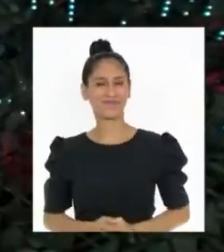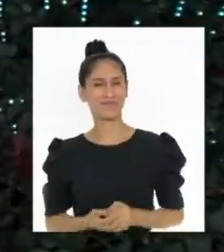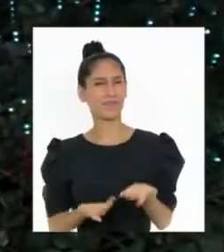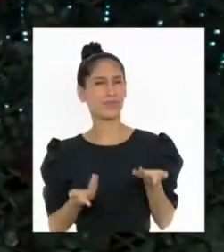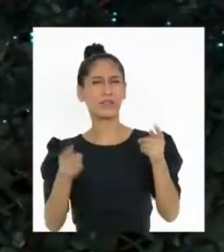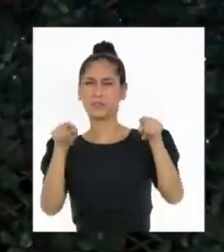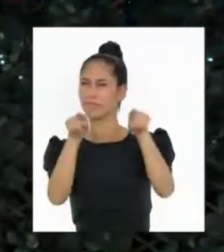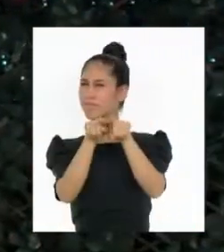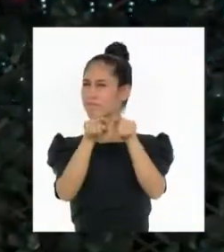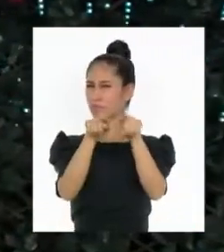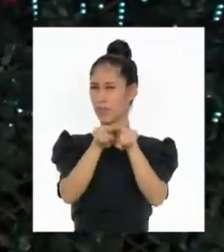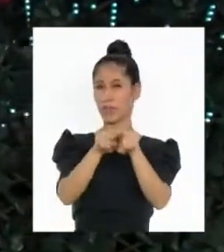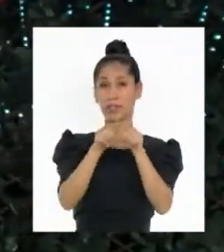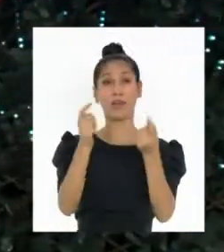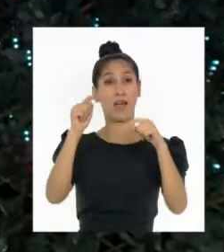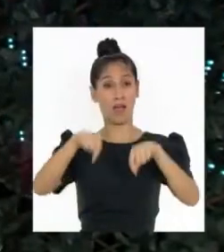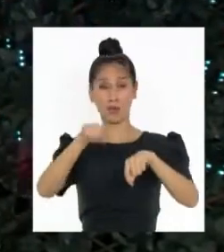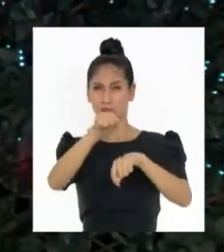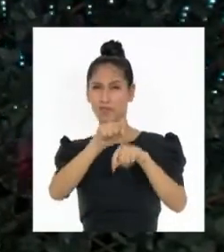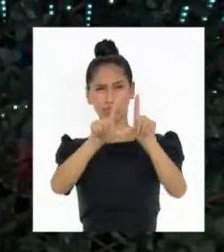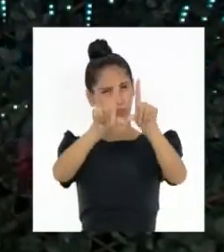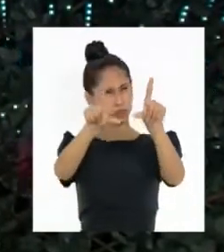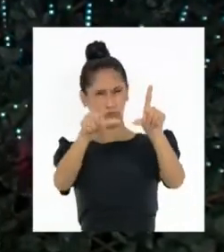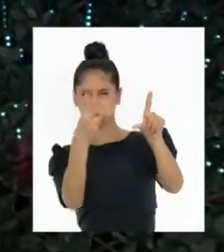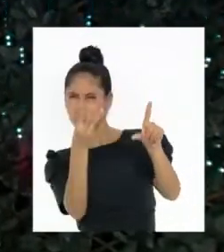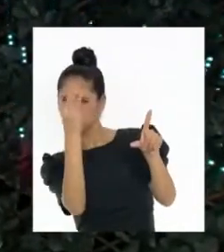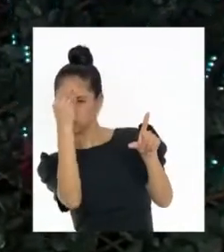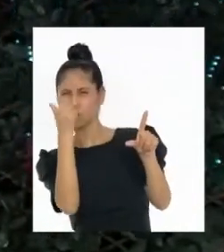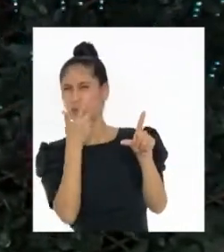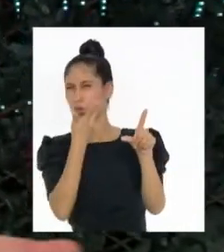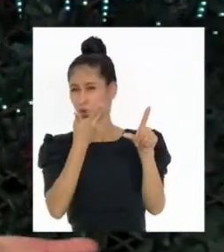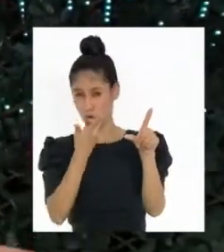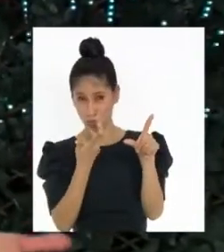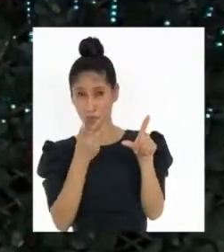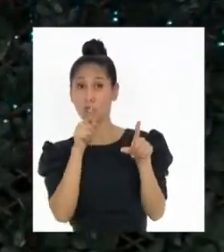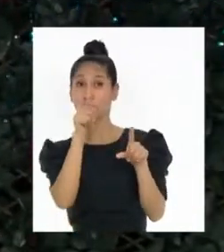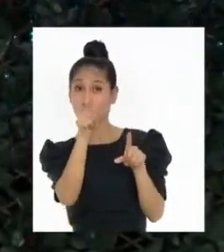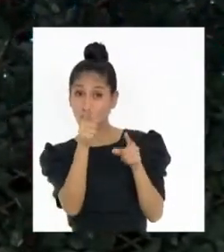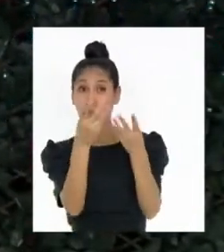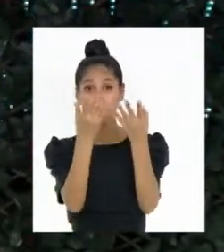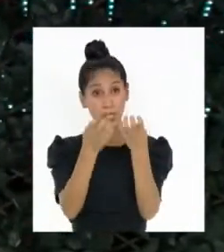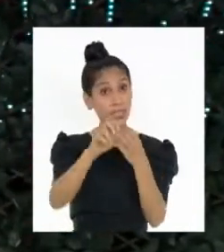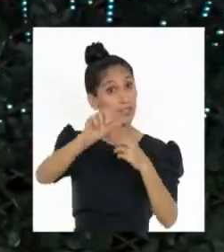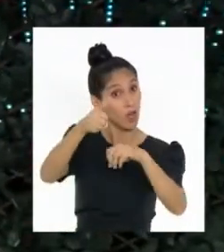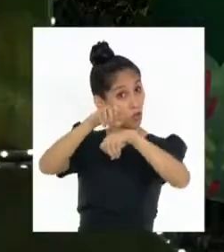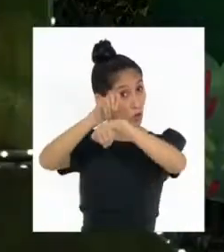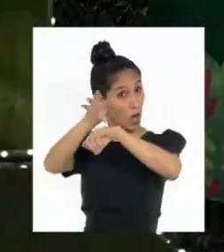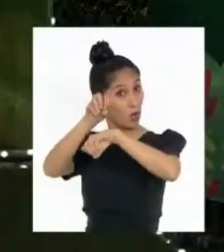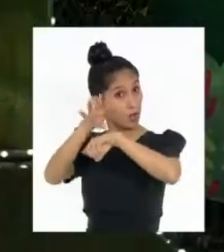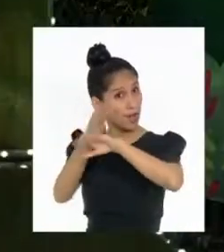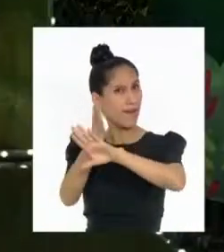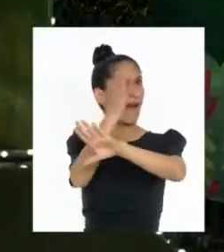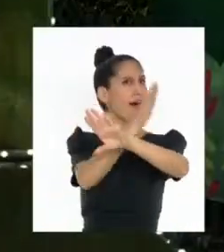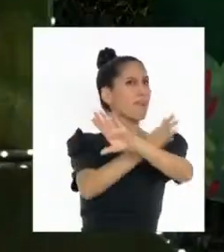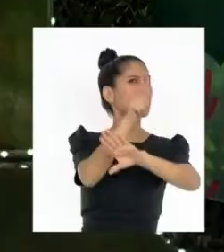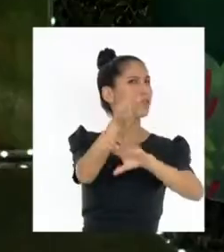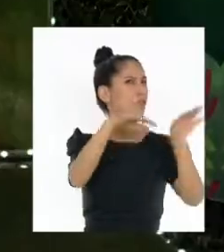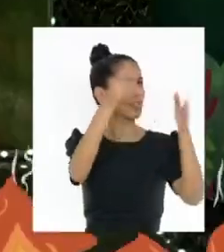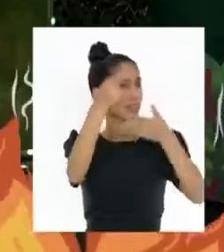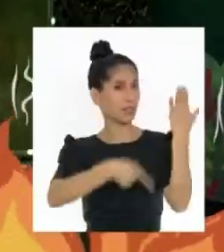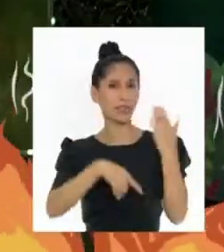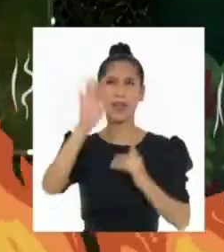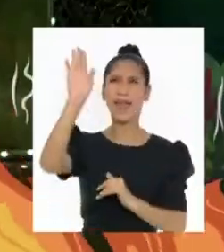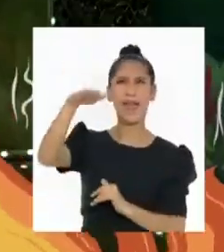Para lograrlo, hoy descubrirán qué deben tener en cuenta cuando quieren escribirles recomendaciones. ¡De Cao! ¿Estás